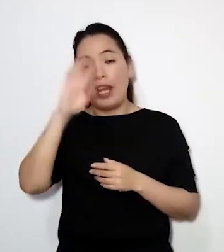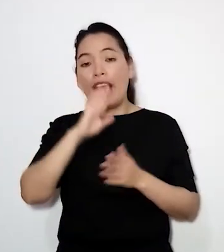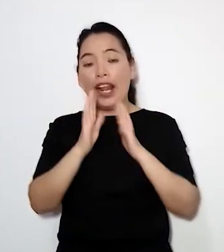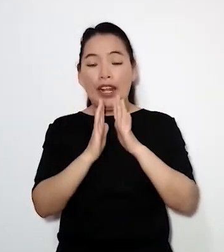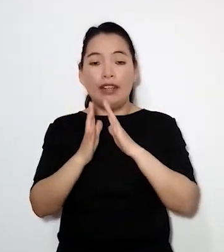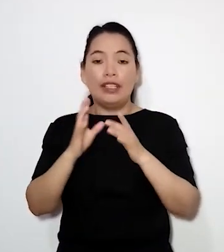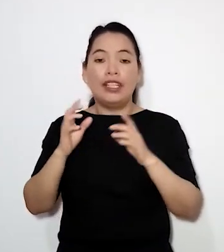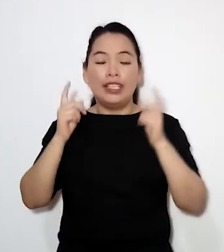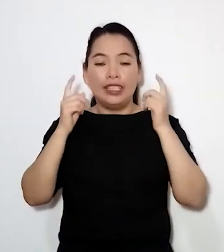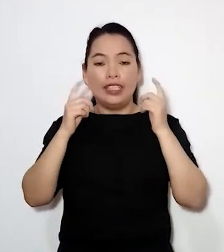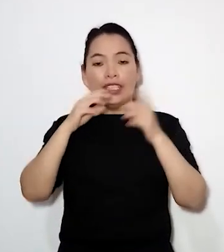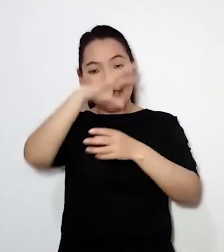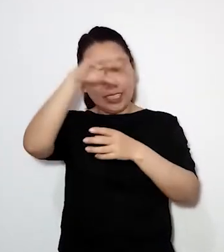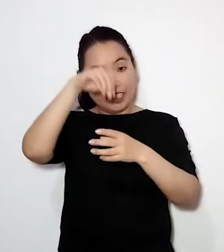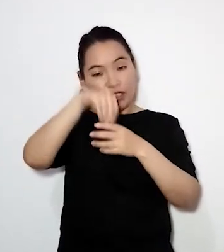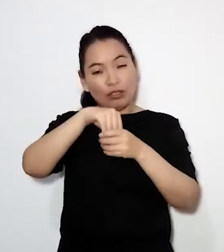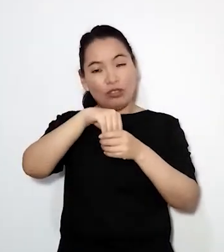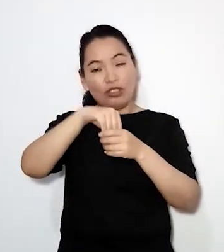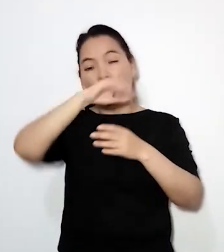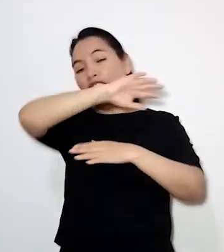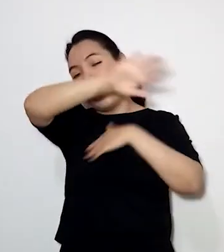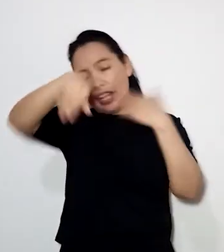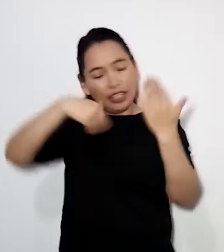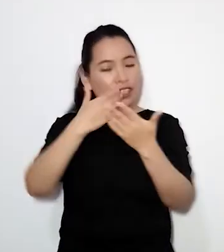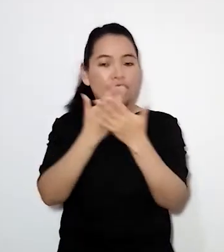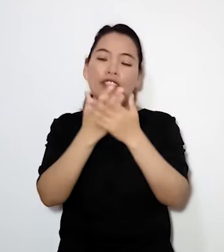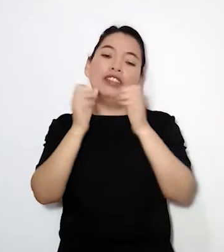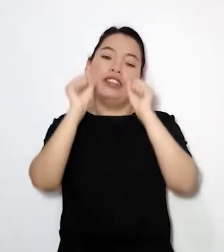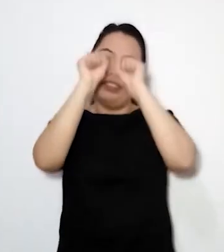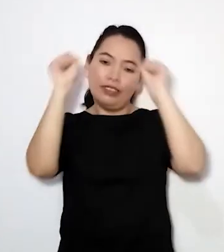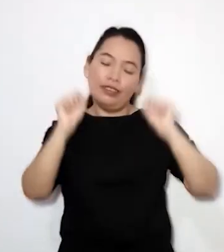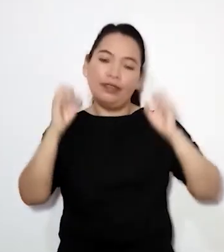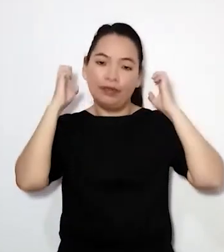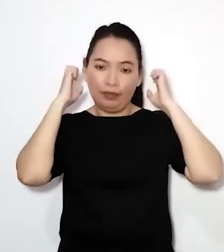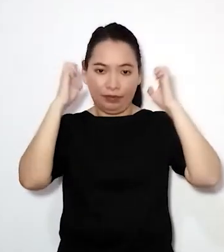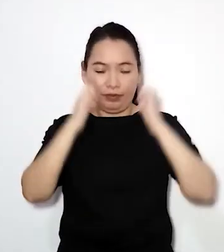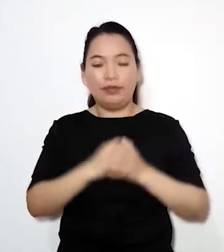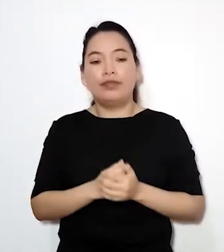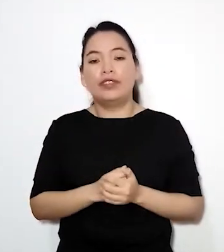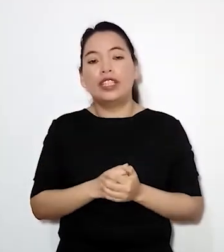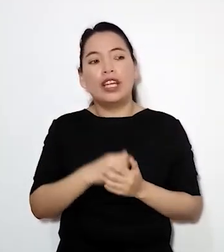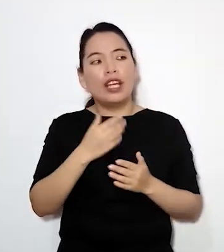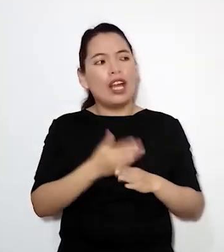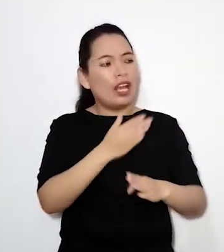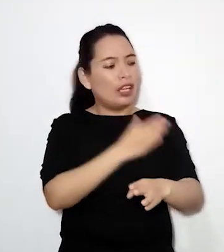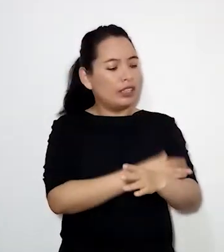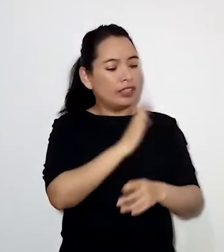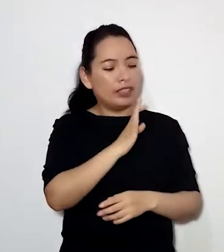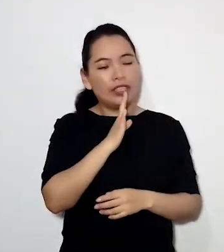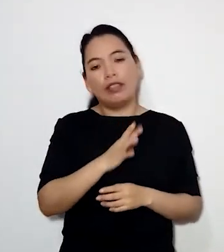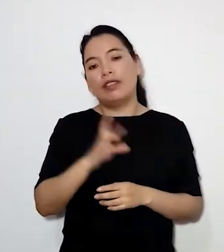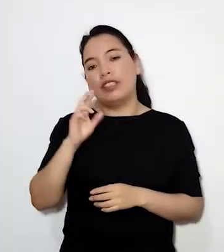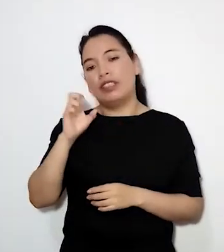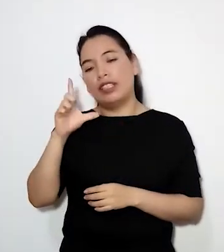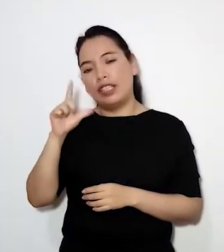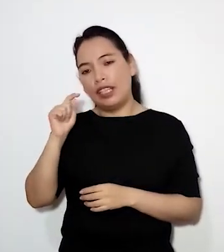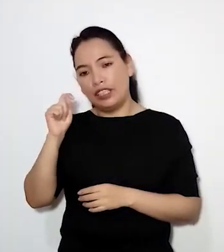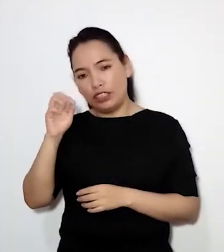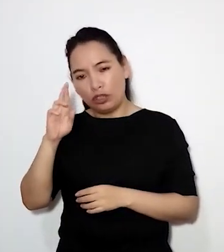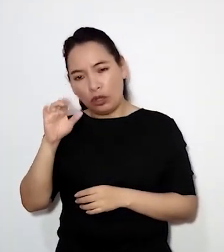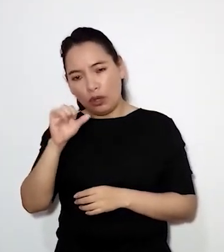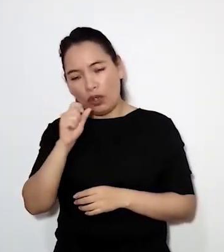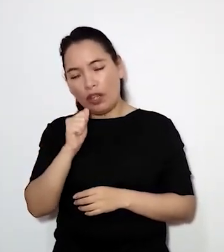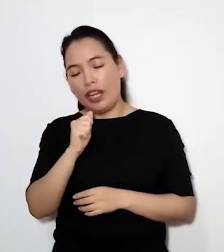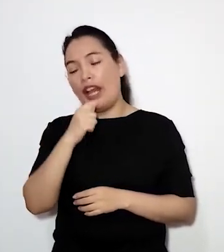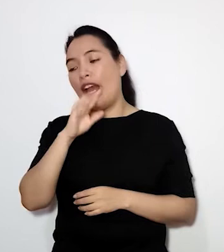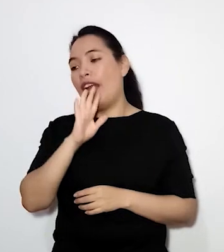todo el sistema educativo, ¿no? Decía la relatora de inicio que no hay ya quien se oponga a una idea